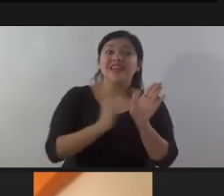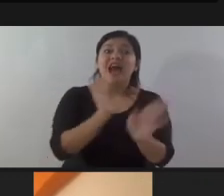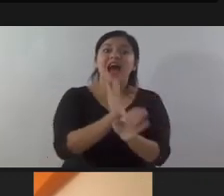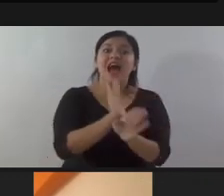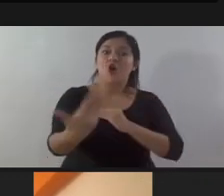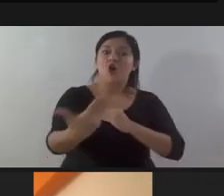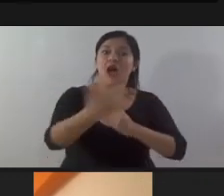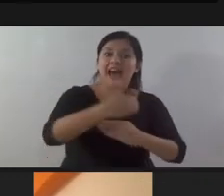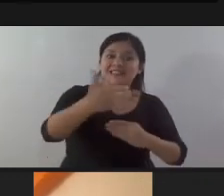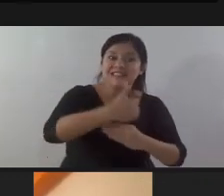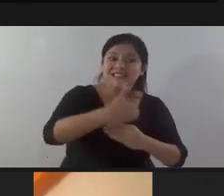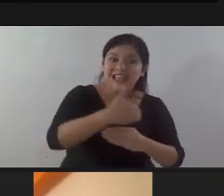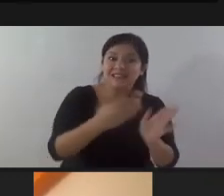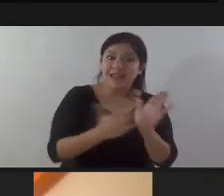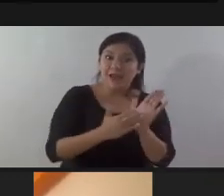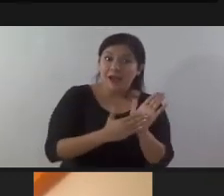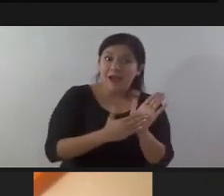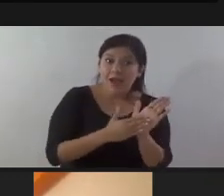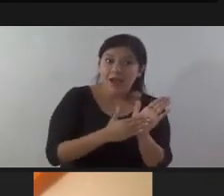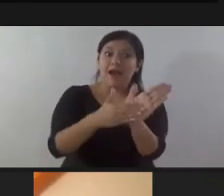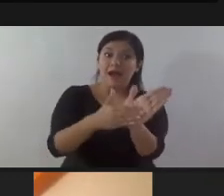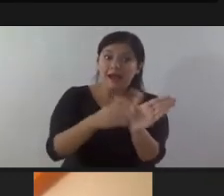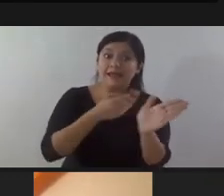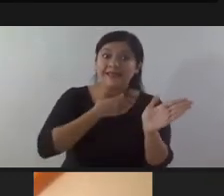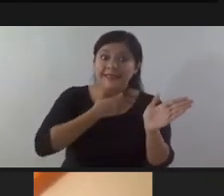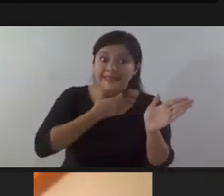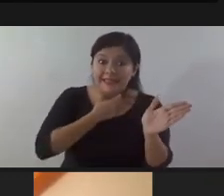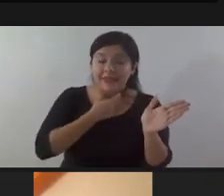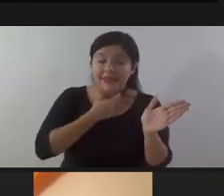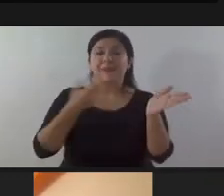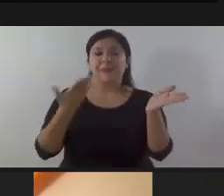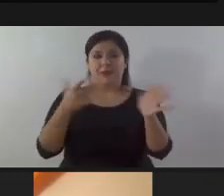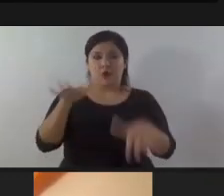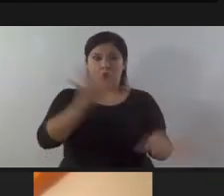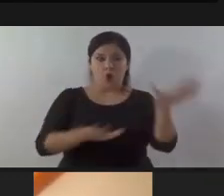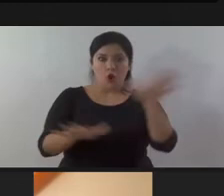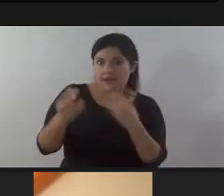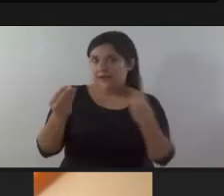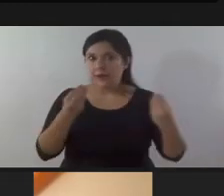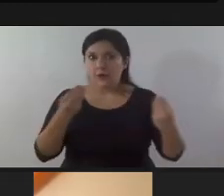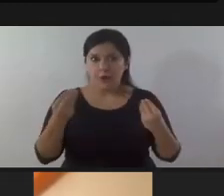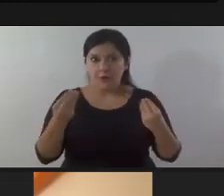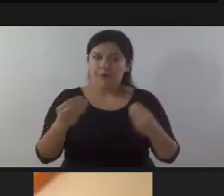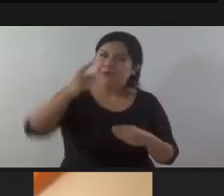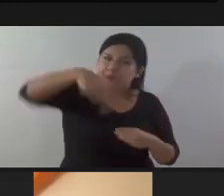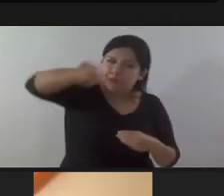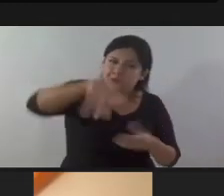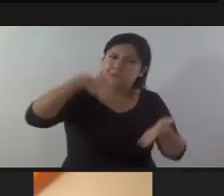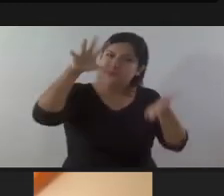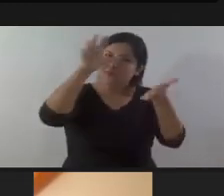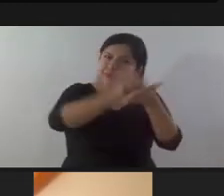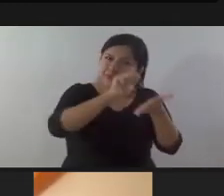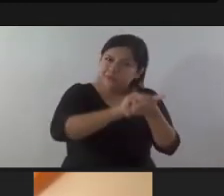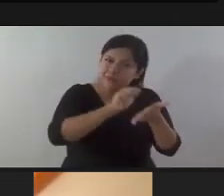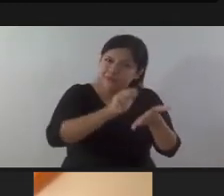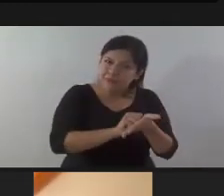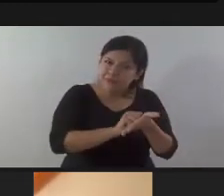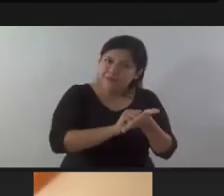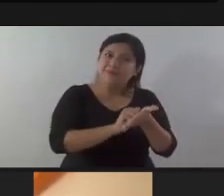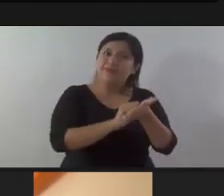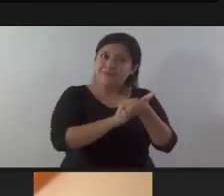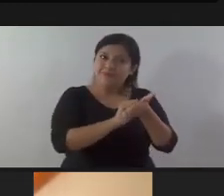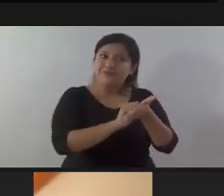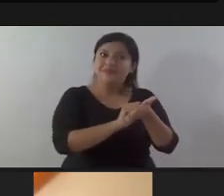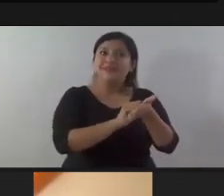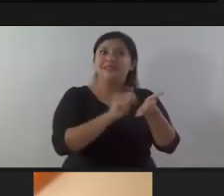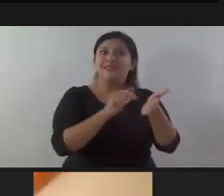esta charla, a este seminario, lo vamos a organizar de esta manera. Cuando ustedes se inscribieron, establecieron si deseaban o